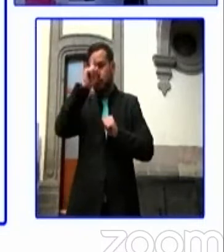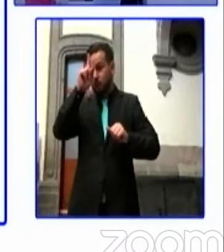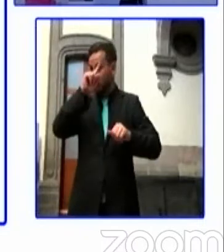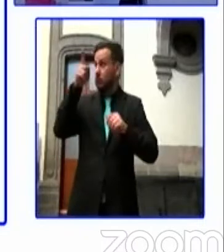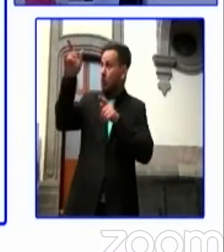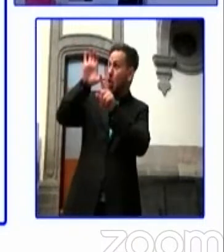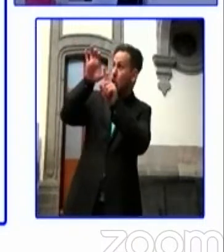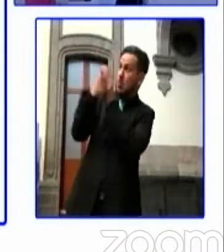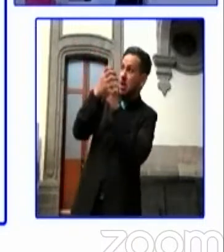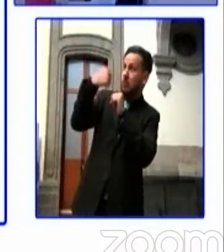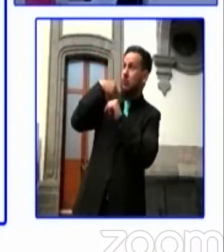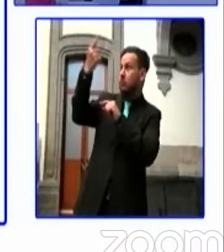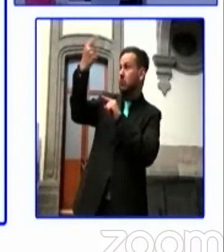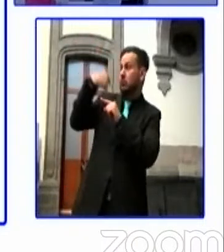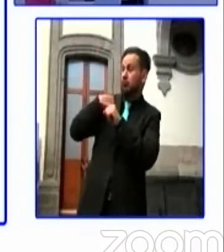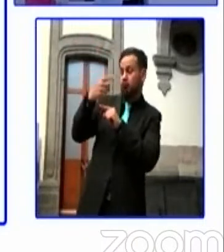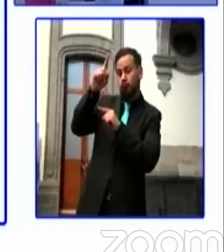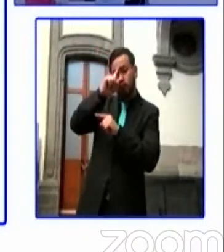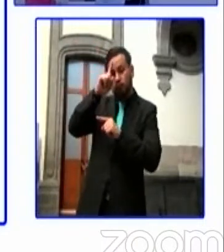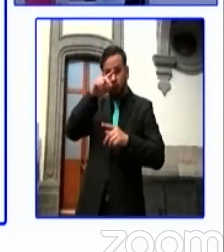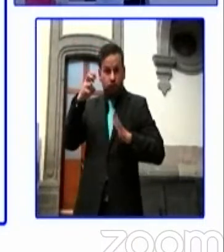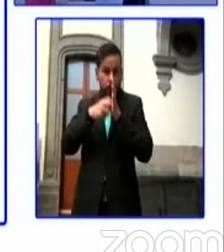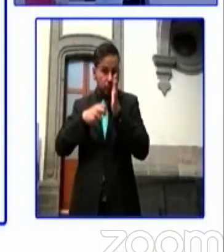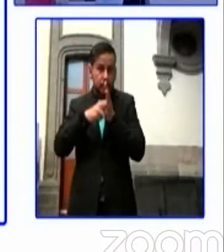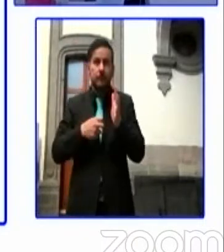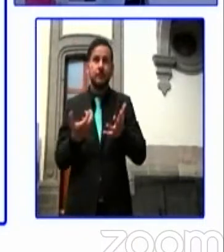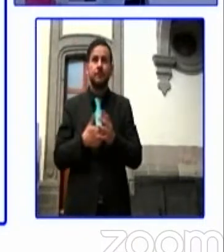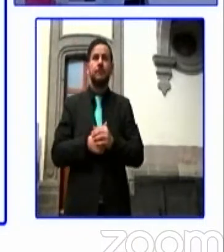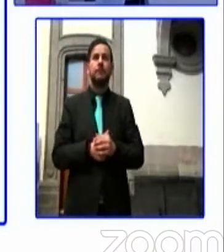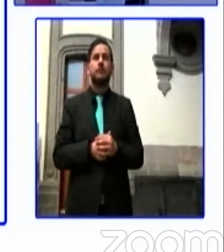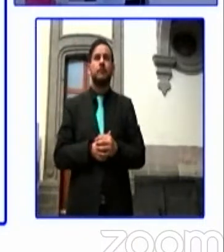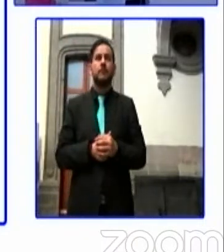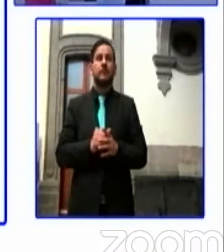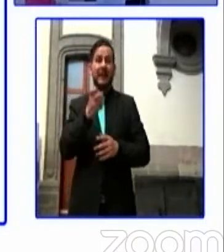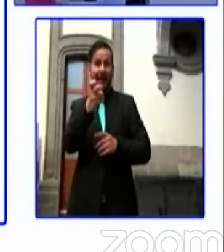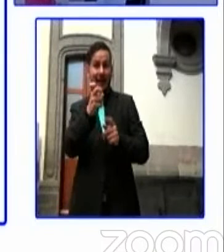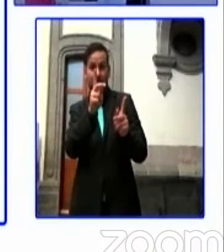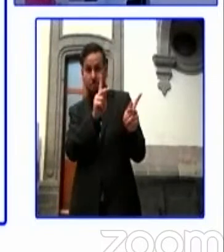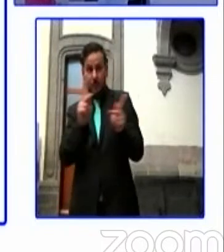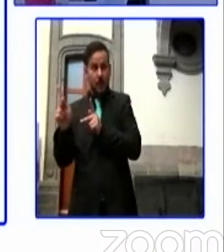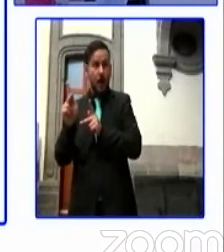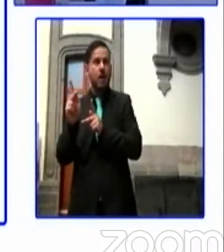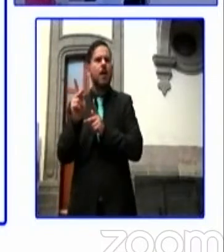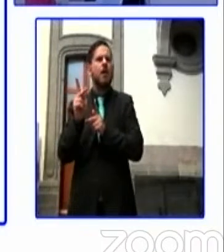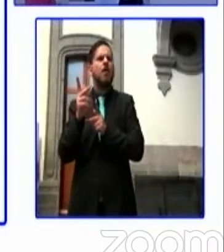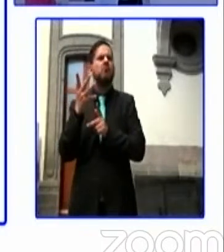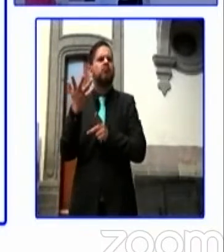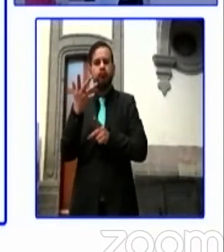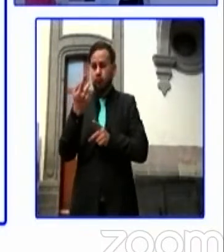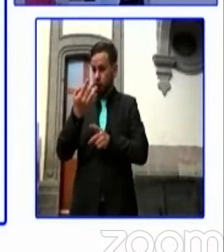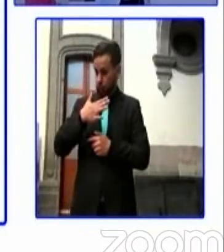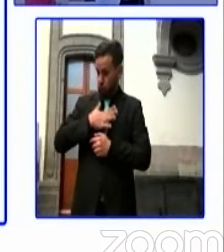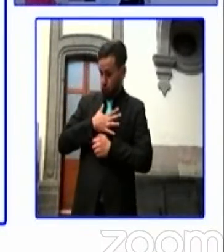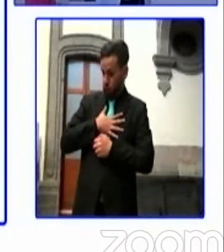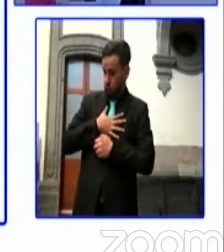comité. Se los comento. Este plan no nos toca a nosotros,